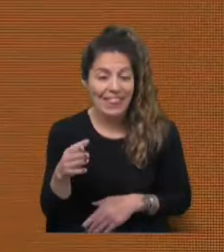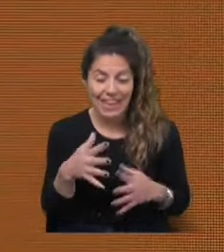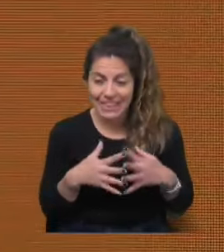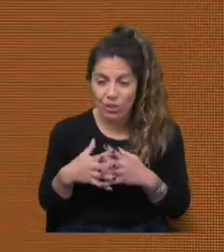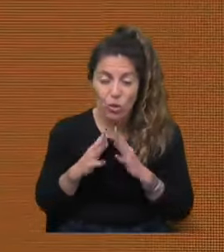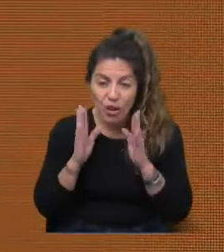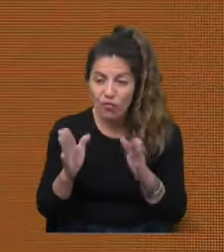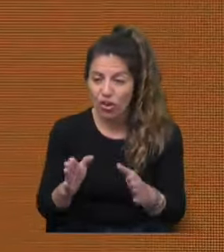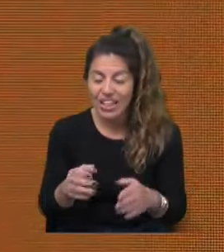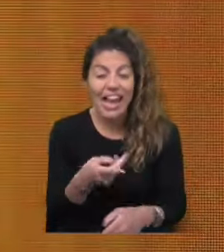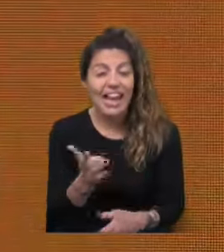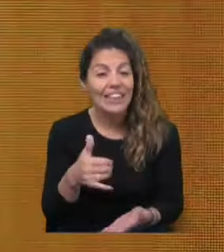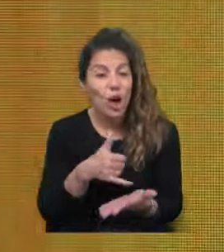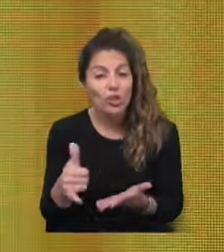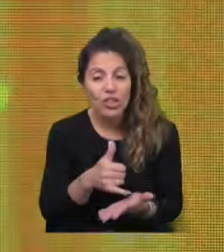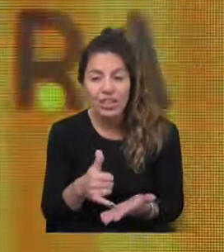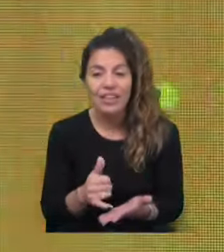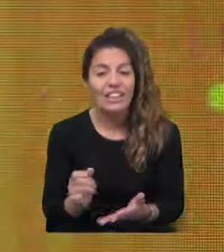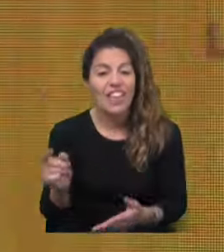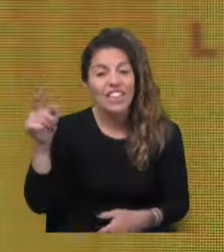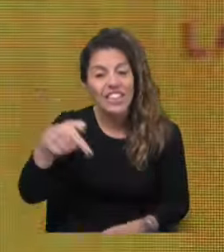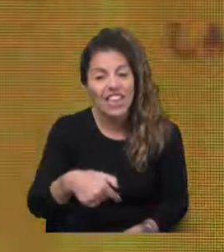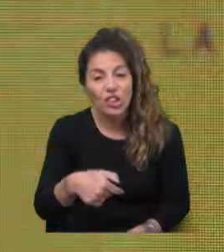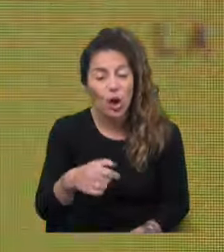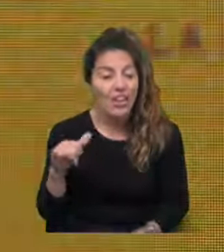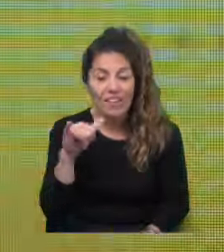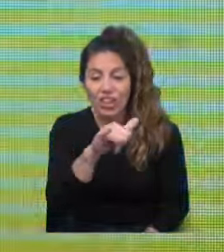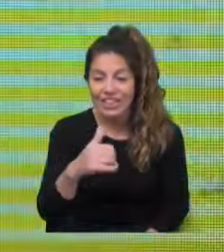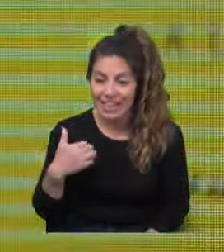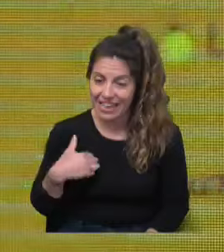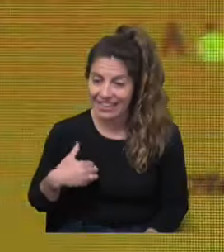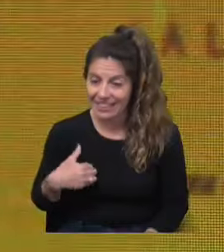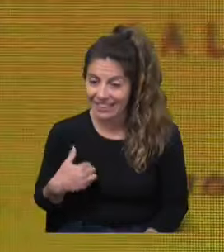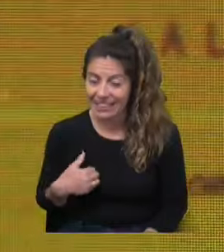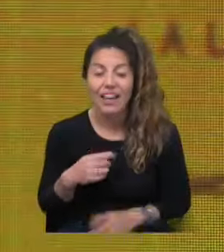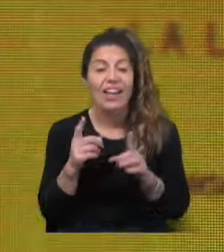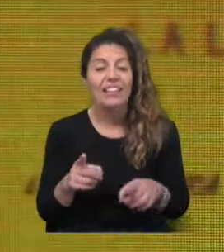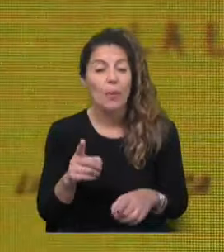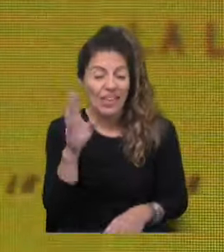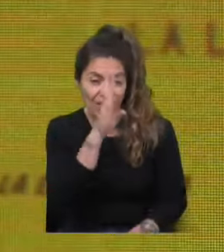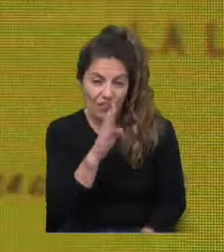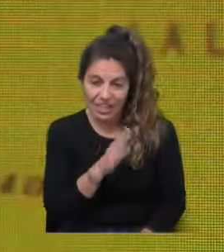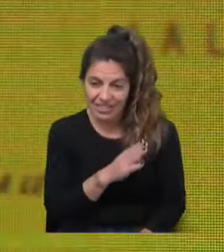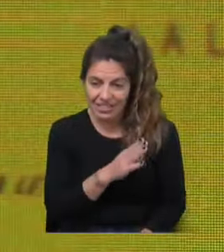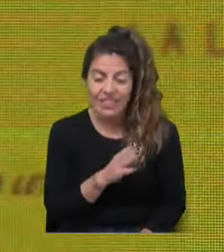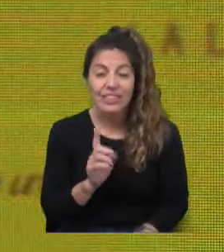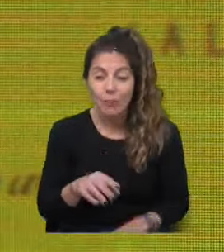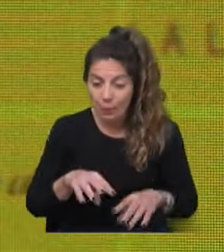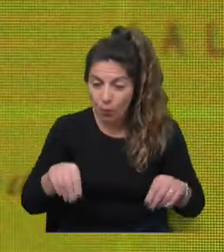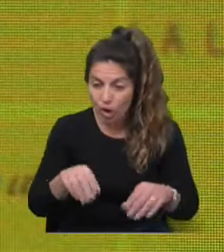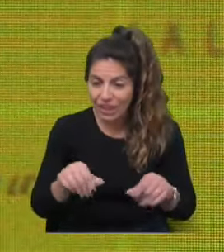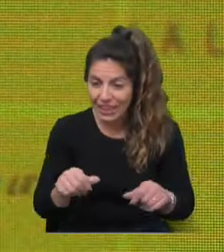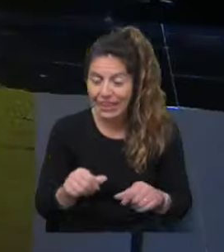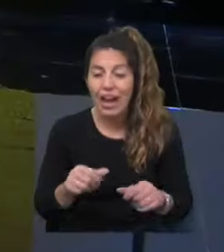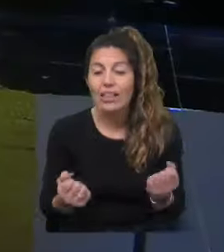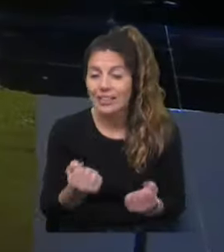en eso, en la cantidad de cocaína que estaba cruzando en avionetas desde Argentina y también desde Brasil por vía terrestre. Lo